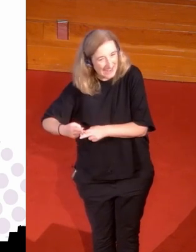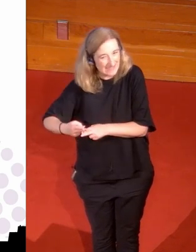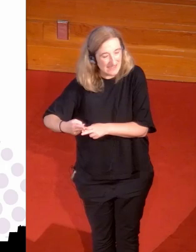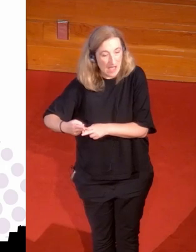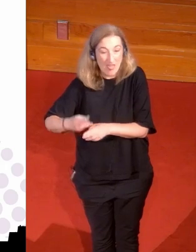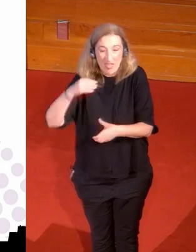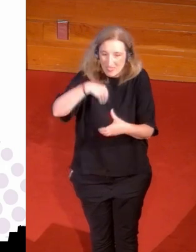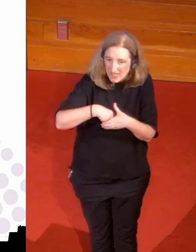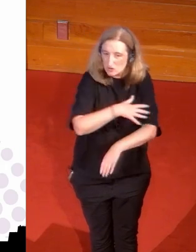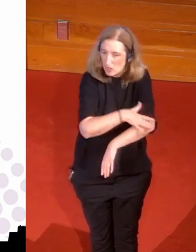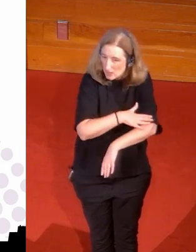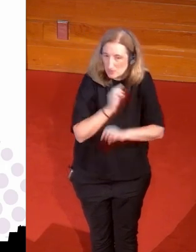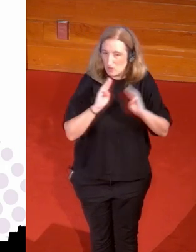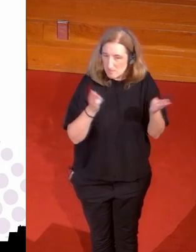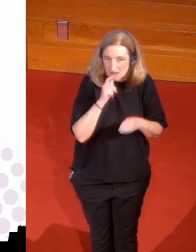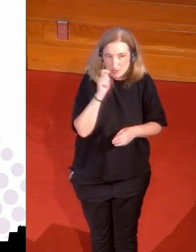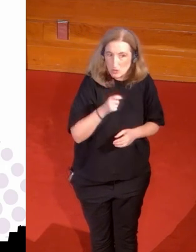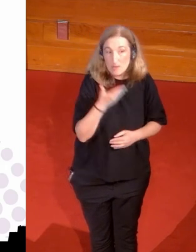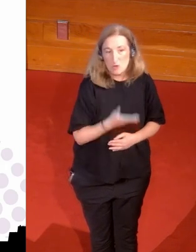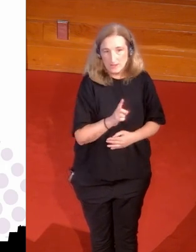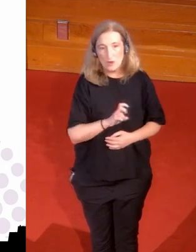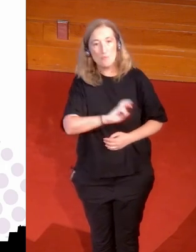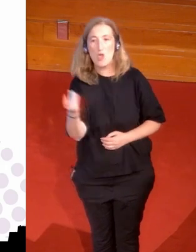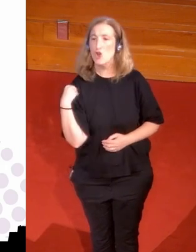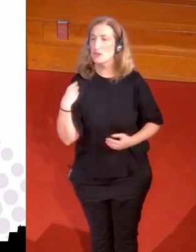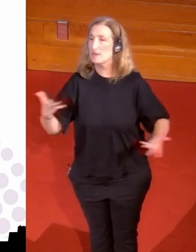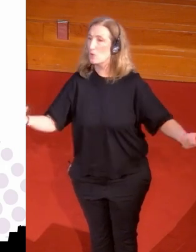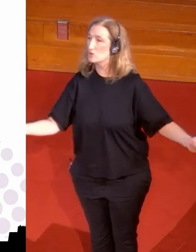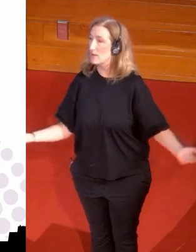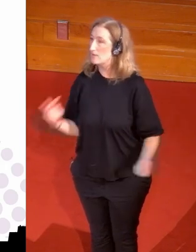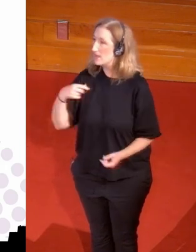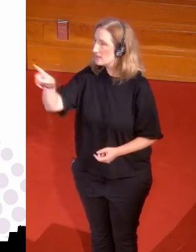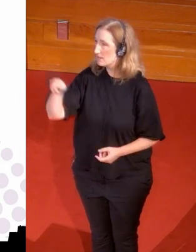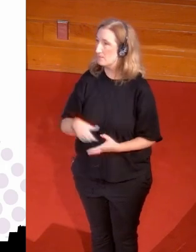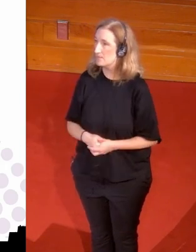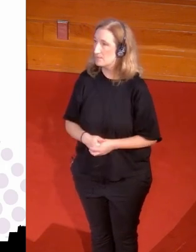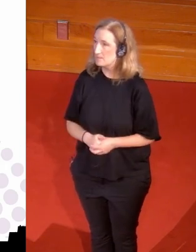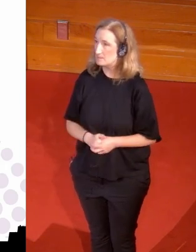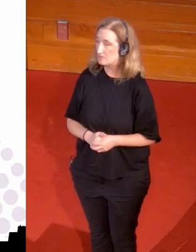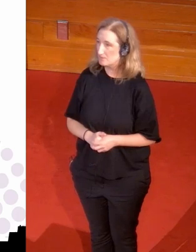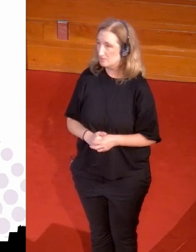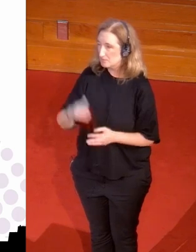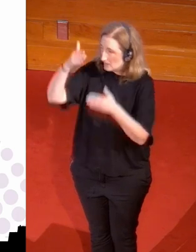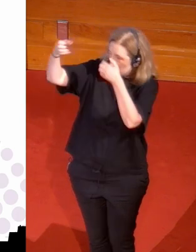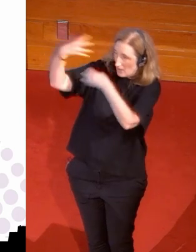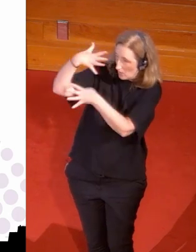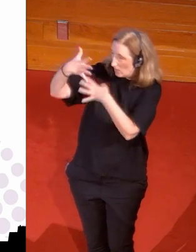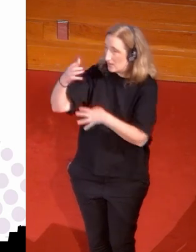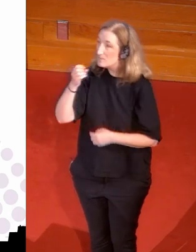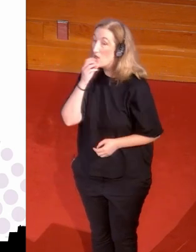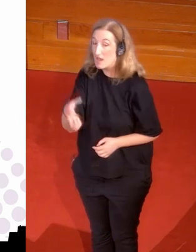poco peso en el gobierno y en el parlamento otra pregunta aquí eso sí que es que contraluz